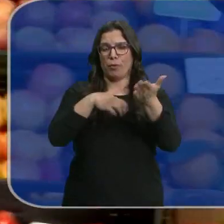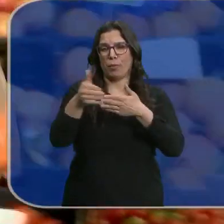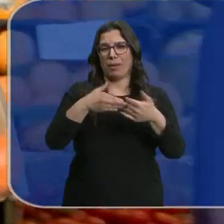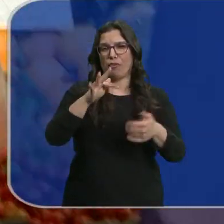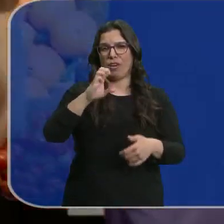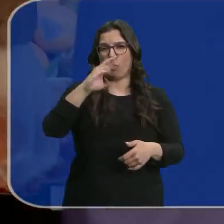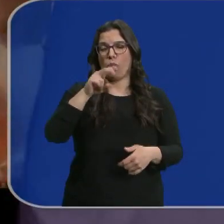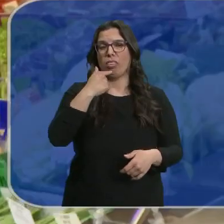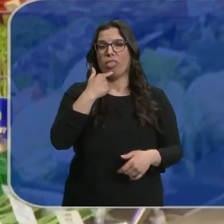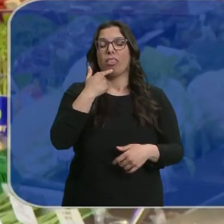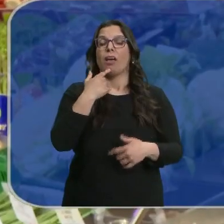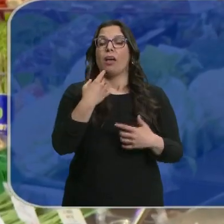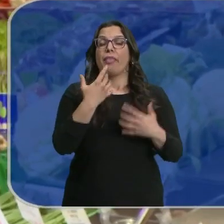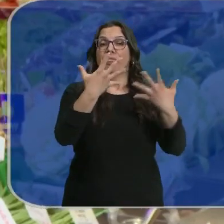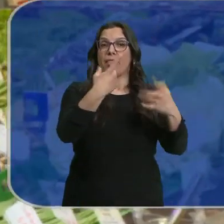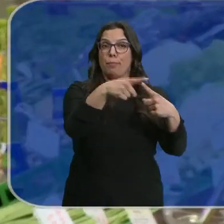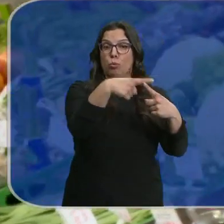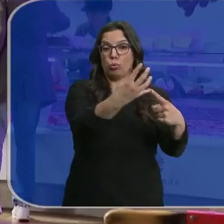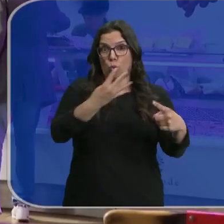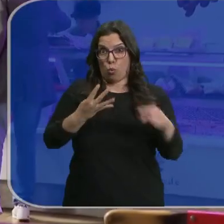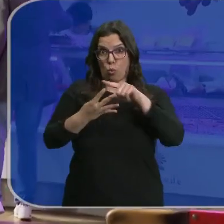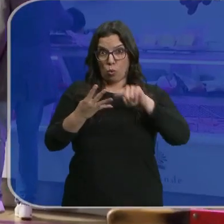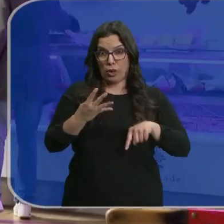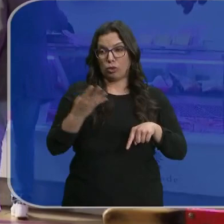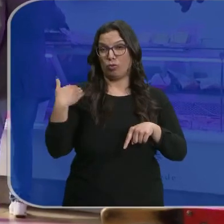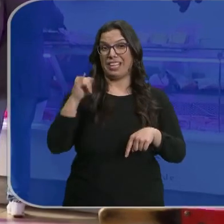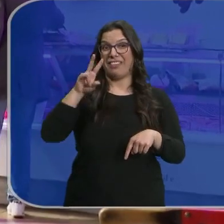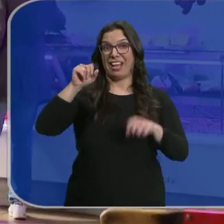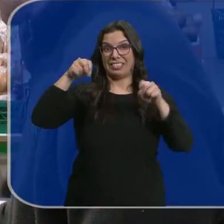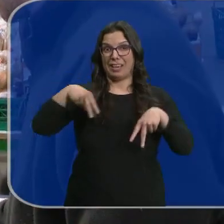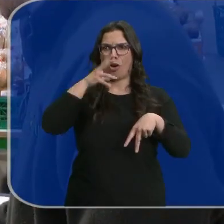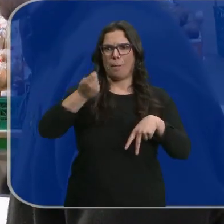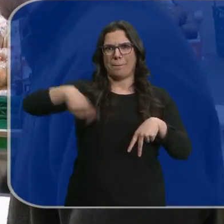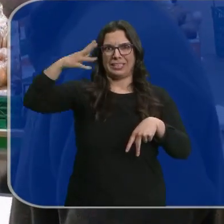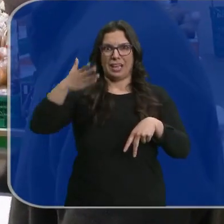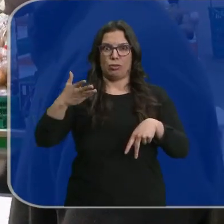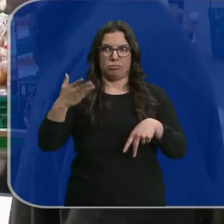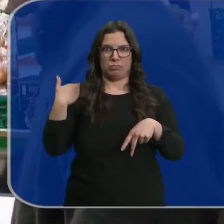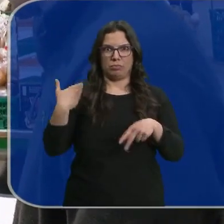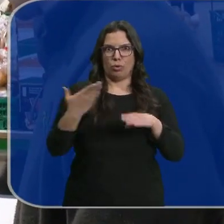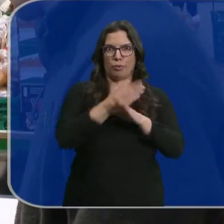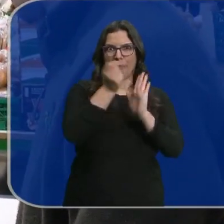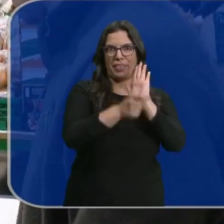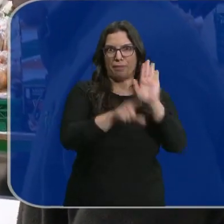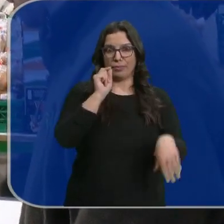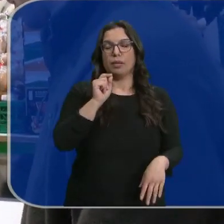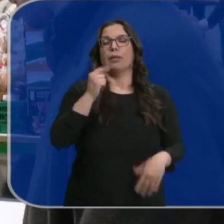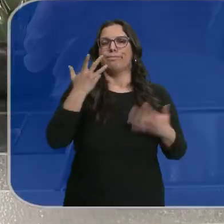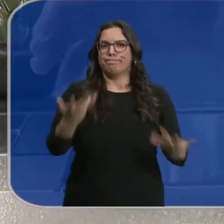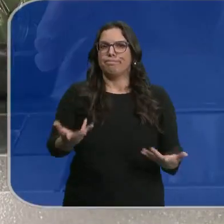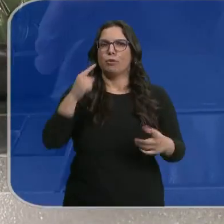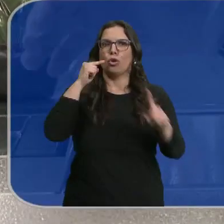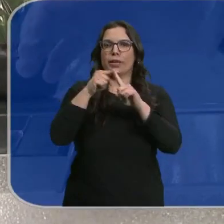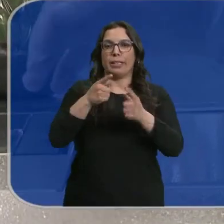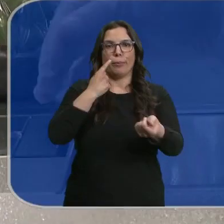que señala que de hecho 4 de cada 10 productos a los que se quitó el IVA está ahora más caro que cuando se eliminó ese impuesto, precisamente